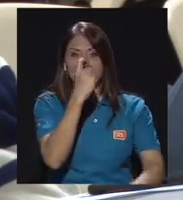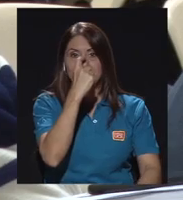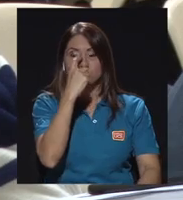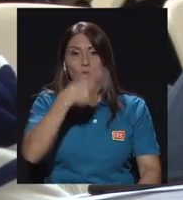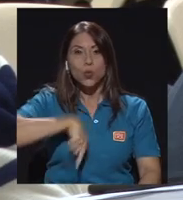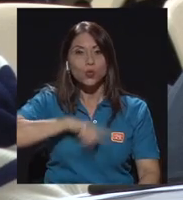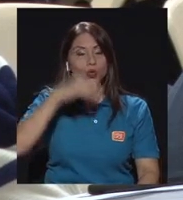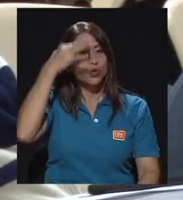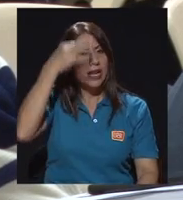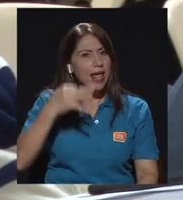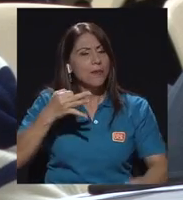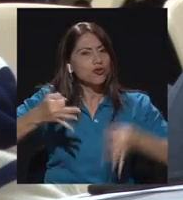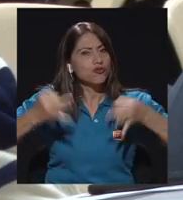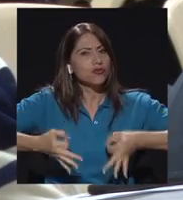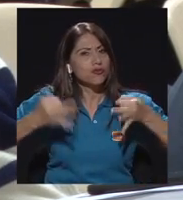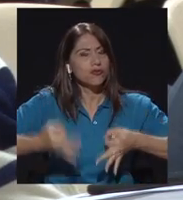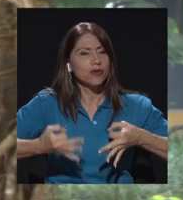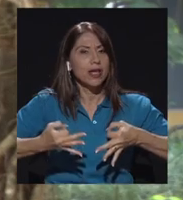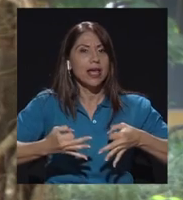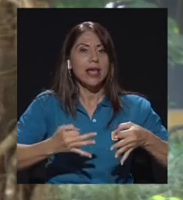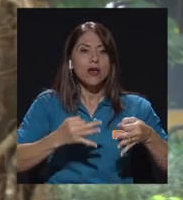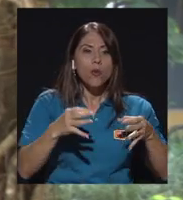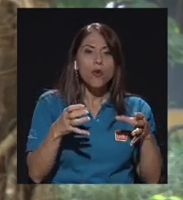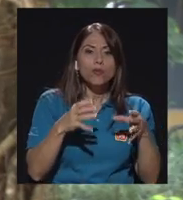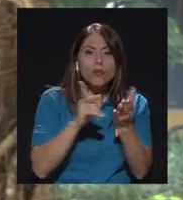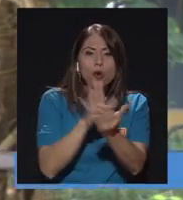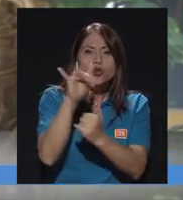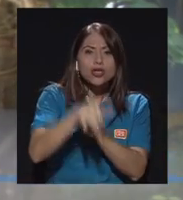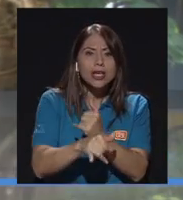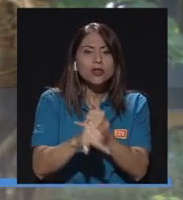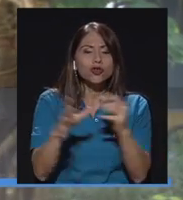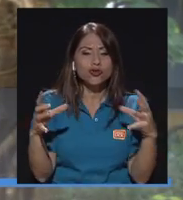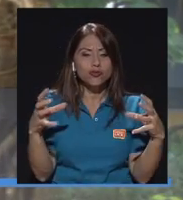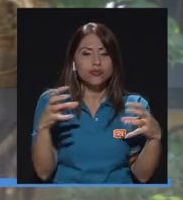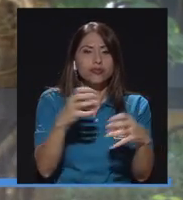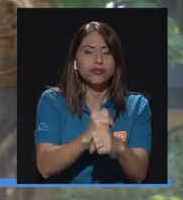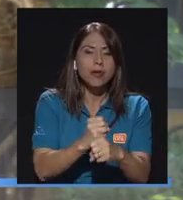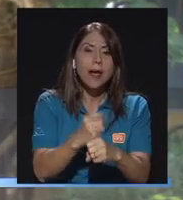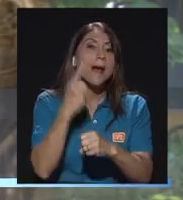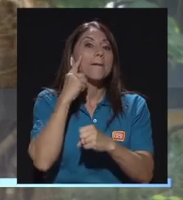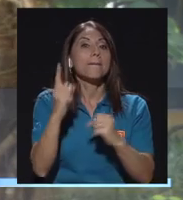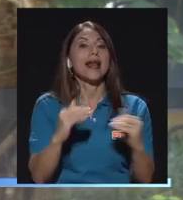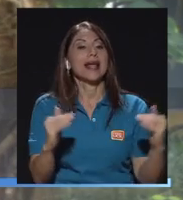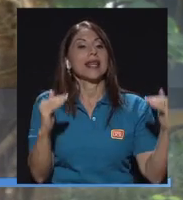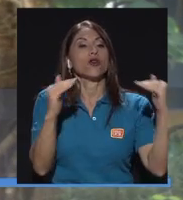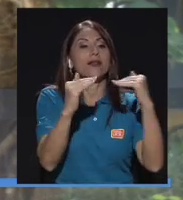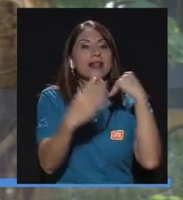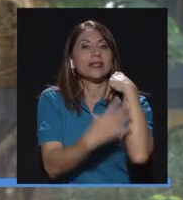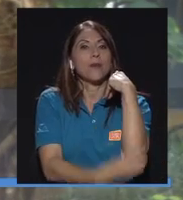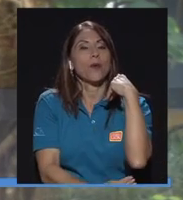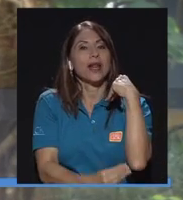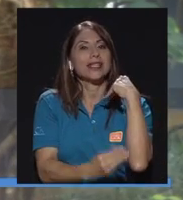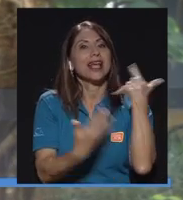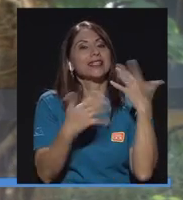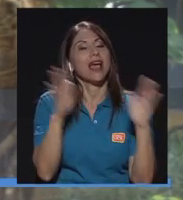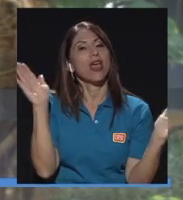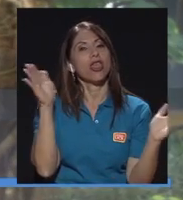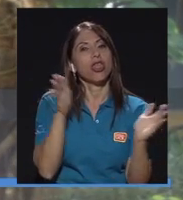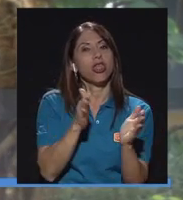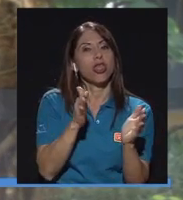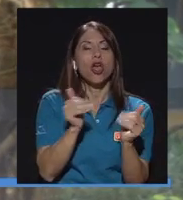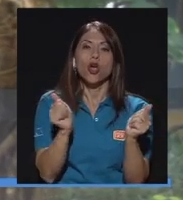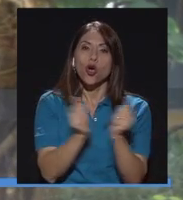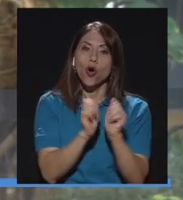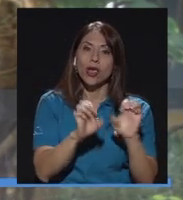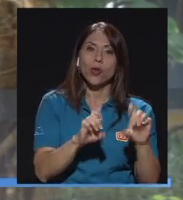en la integración de los proyectos en busca de bajar los índices de pobreza a través de educación y empleo. Entonces